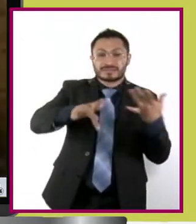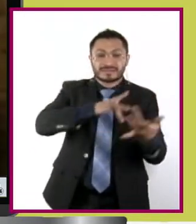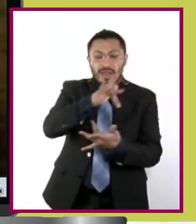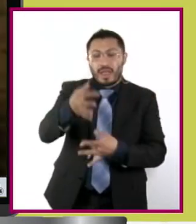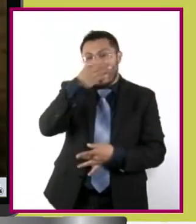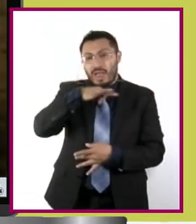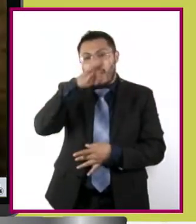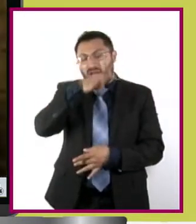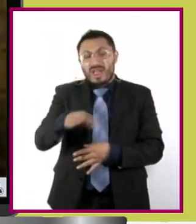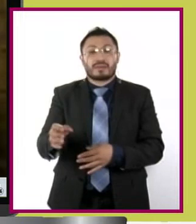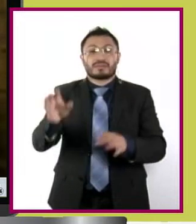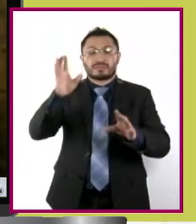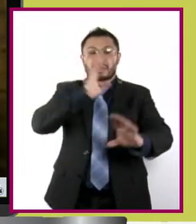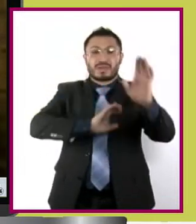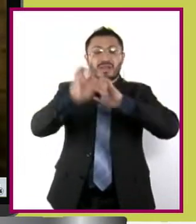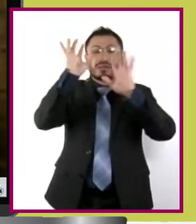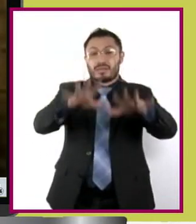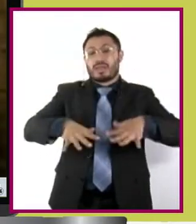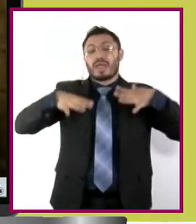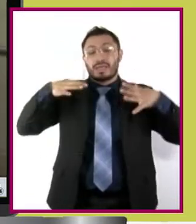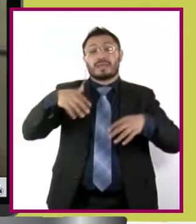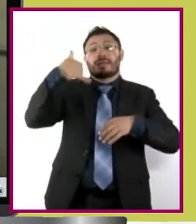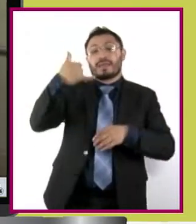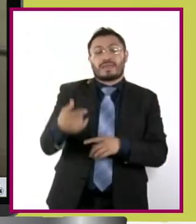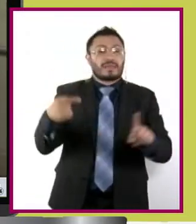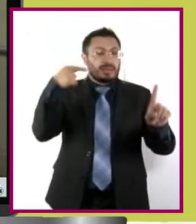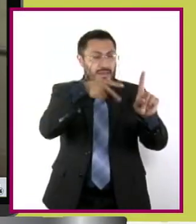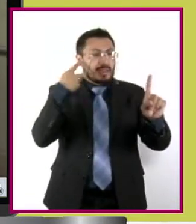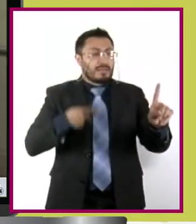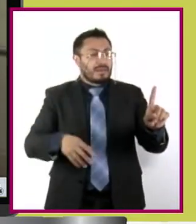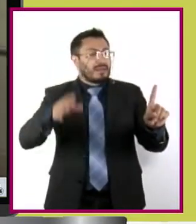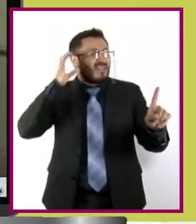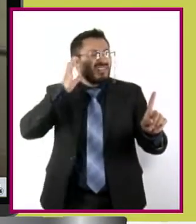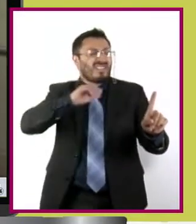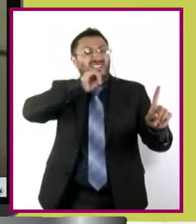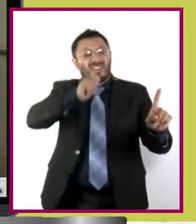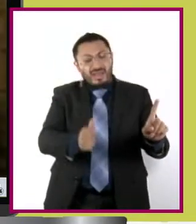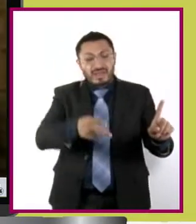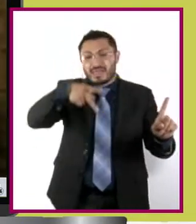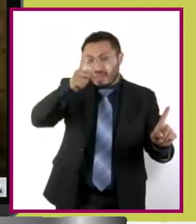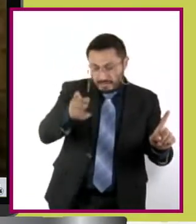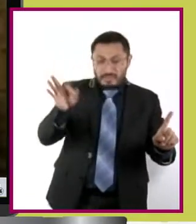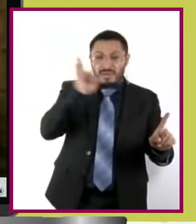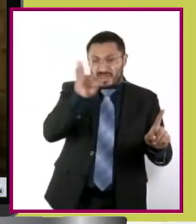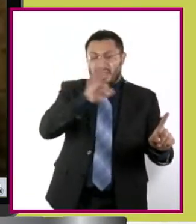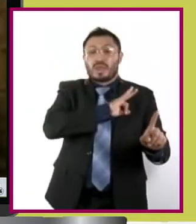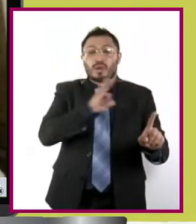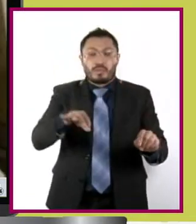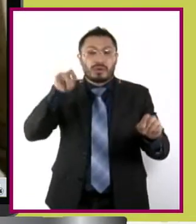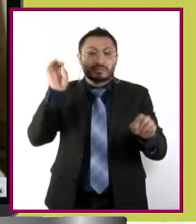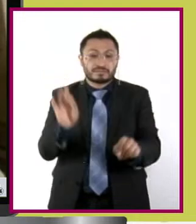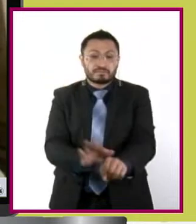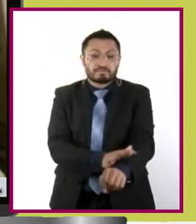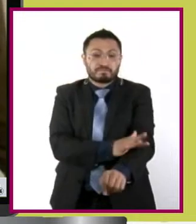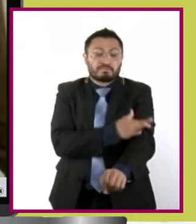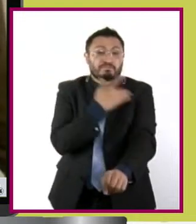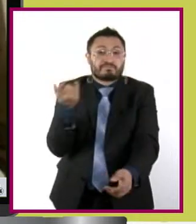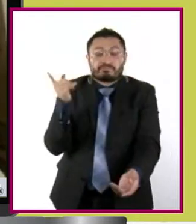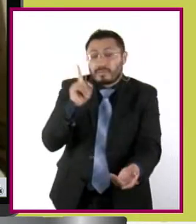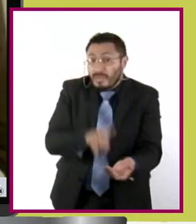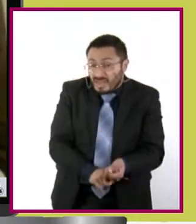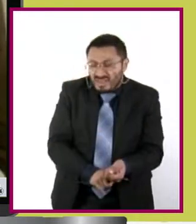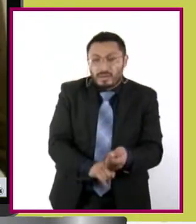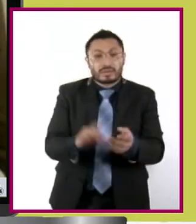fiesta o en un concierto y que la otra persona no nos escuche. Pero puede ser también un ruido emocional en donde